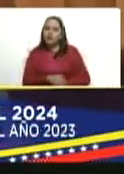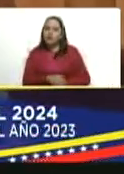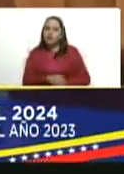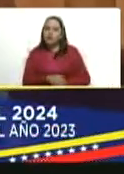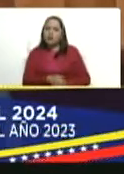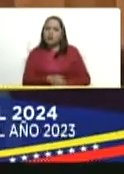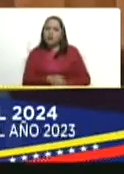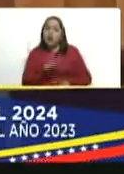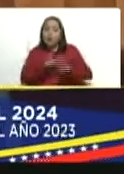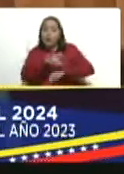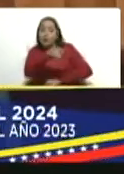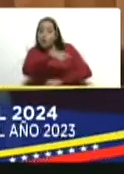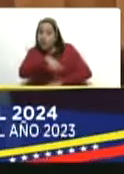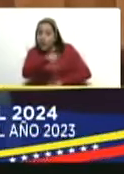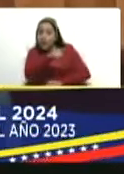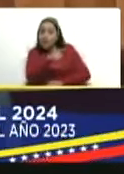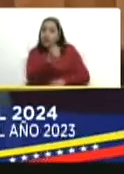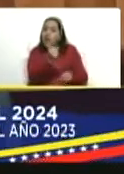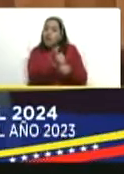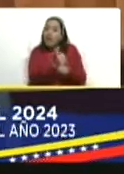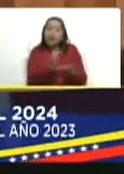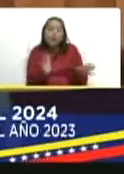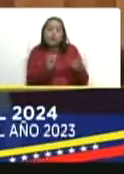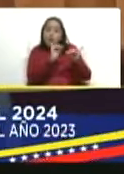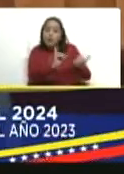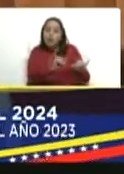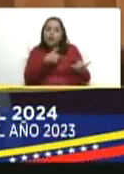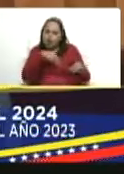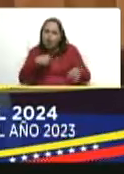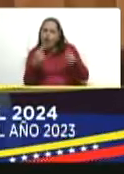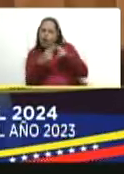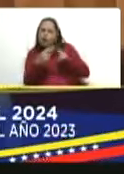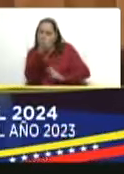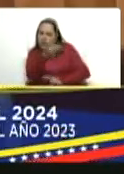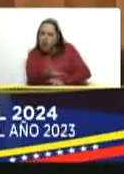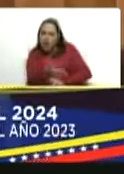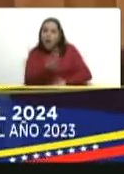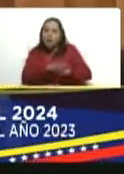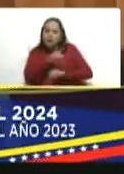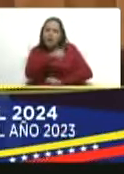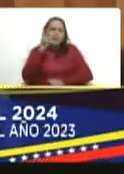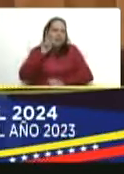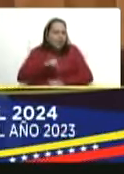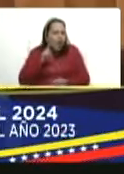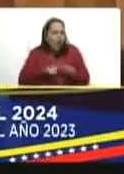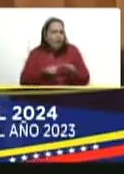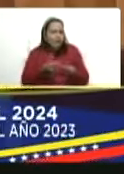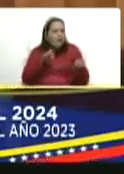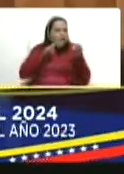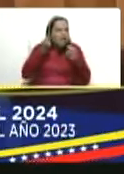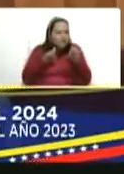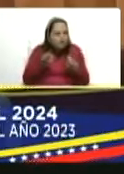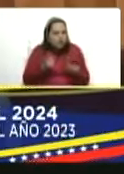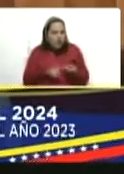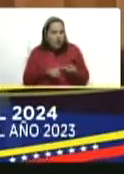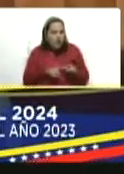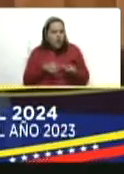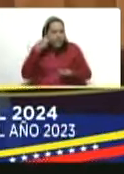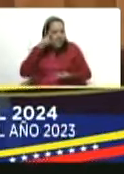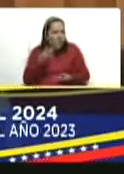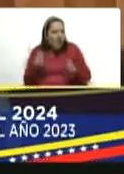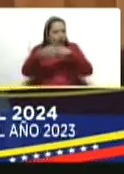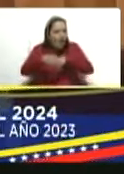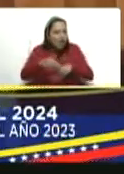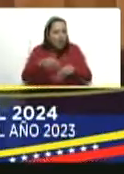Por sus obras los conoceréis. A ustedes los conocemos por la mentira, por la manipulación, por la trama, por la